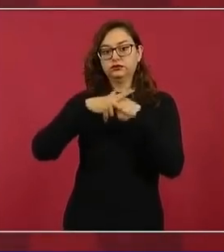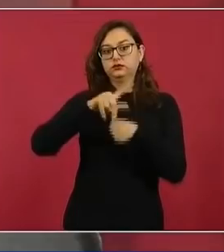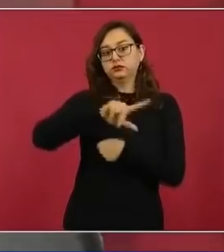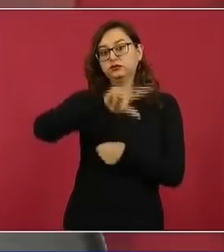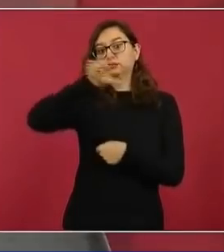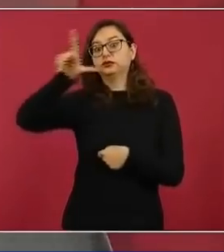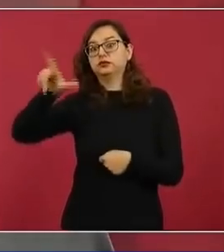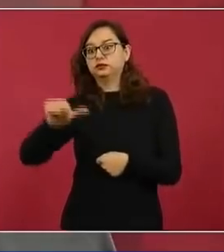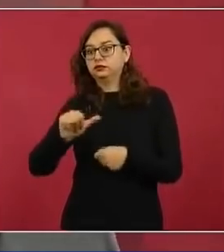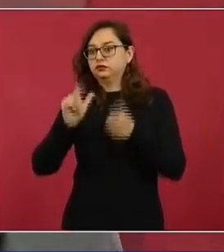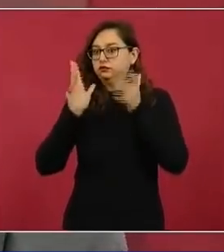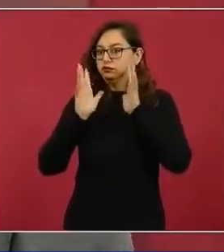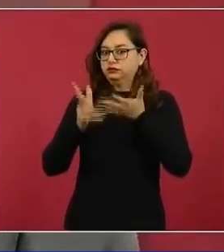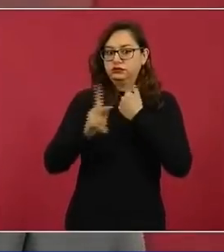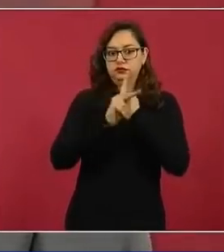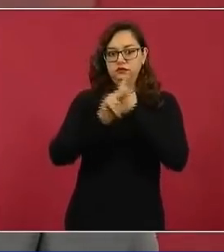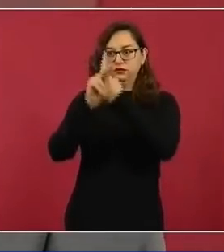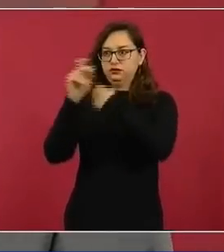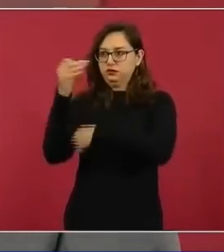Europea.